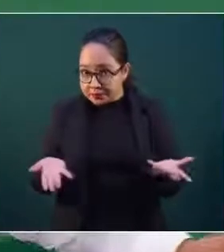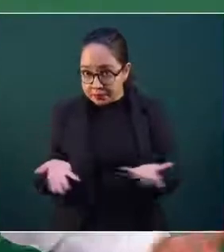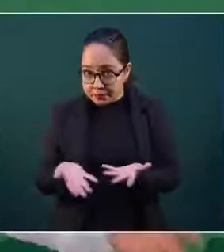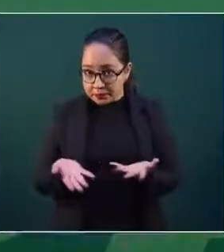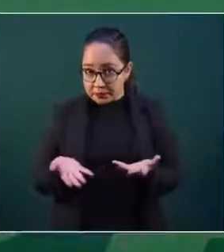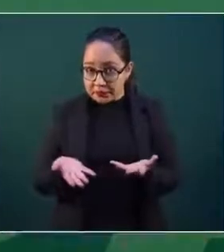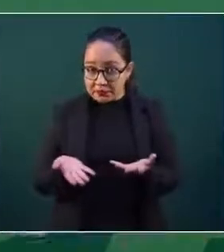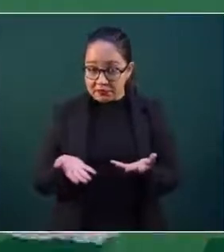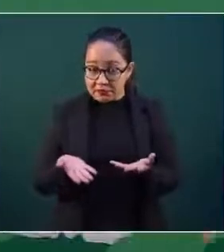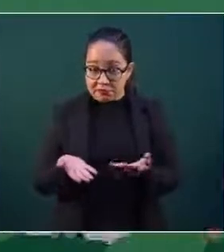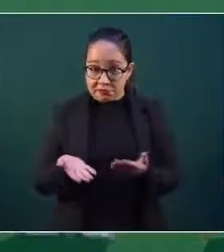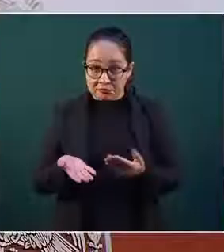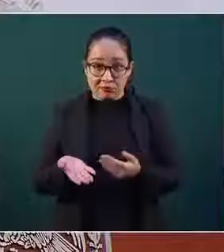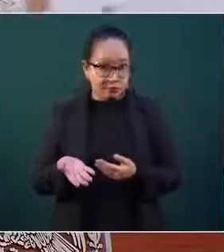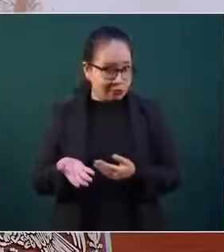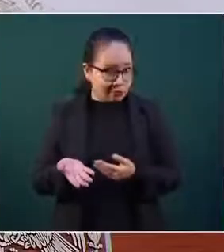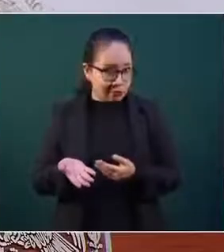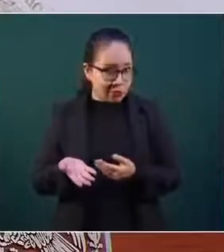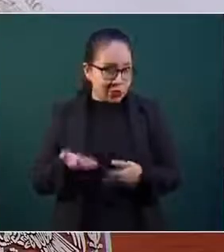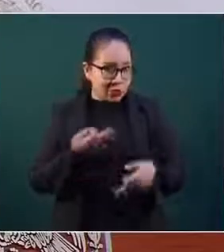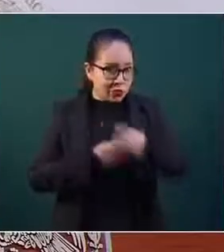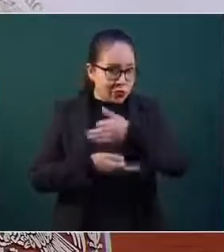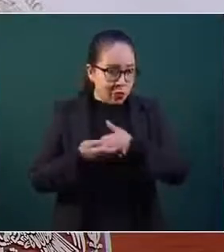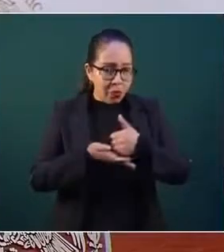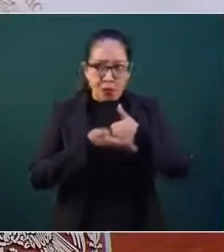todos deberíamos de ayudar.